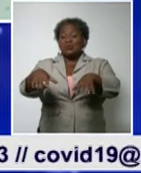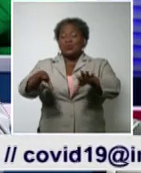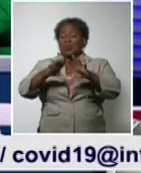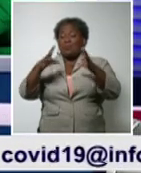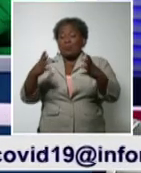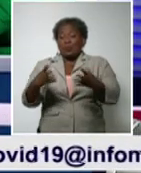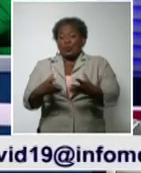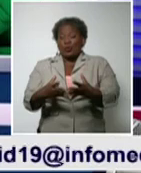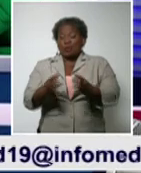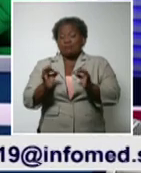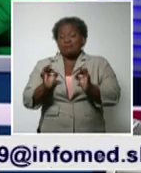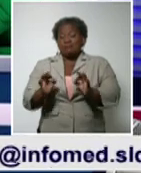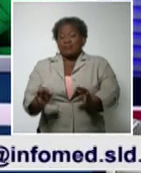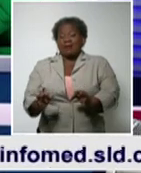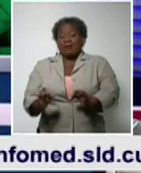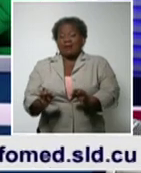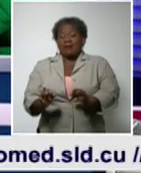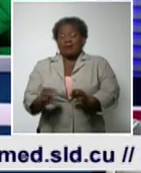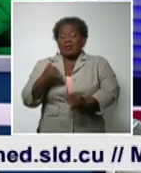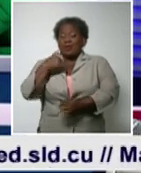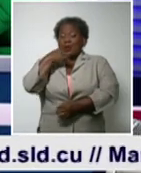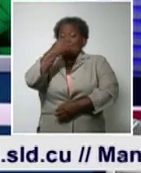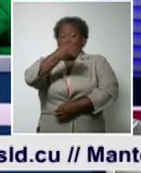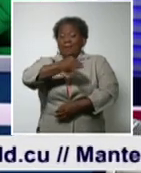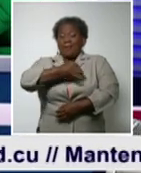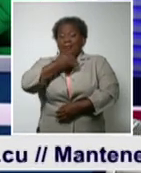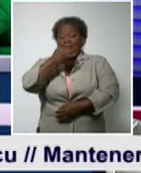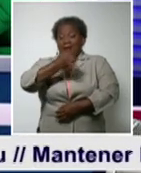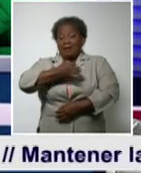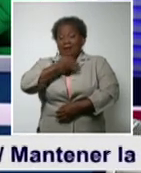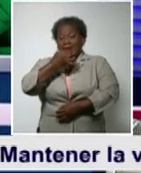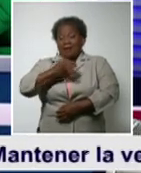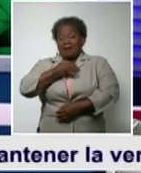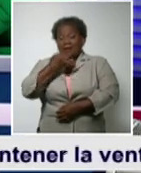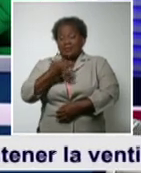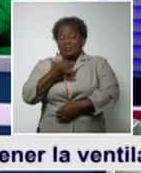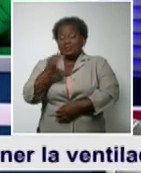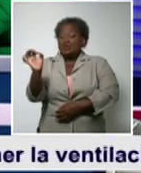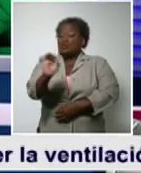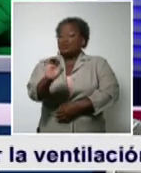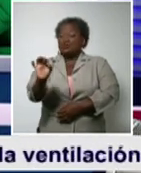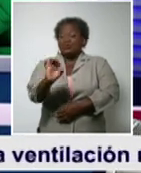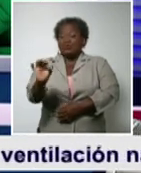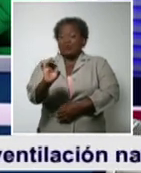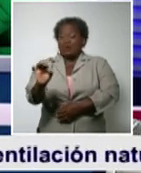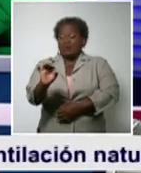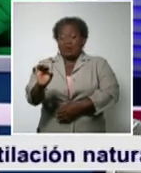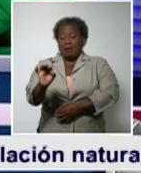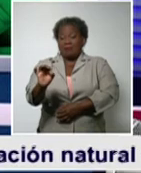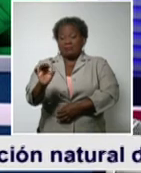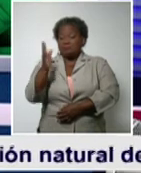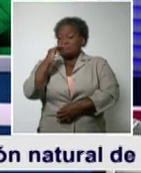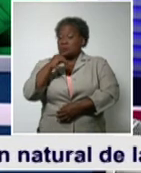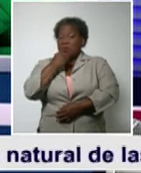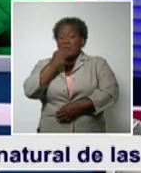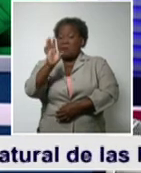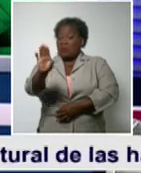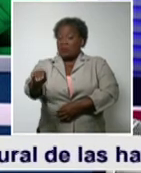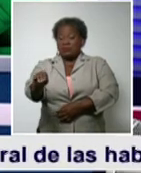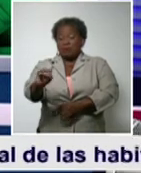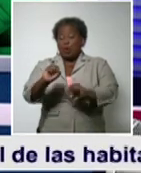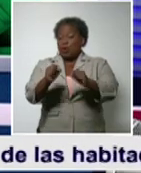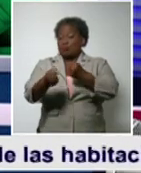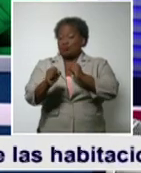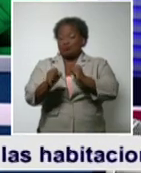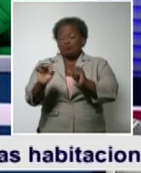Sí. Como te decía al inicio, todavía sin que podamos hablar de un control, creo